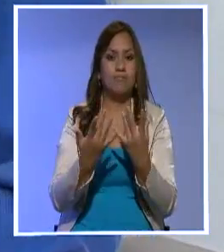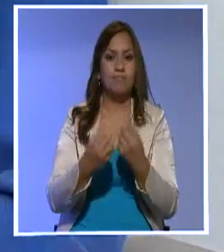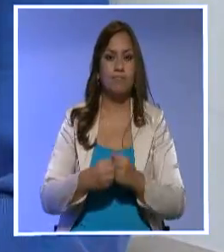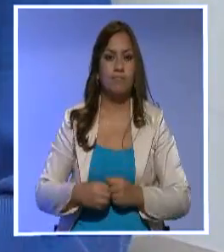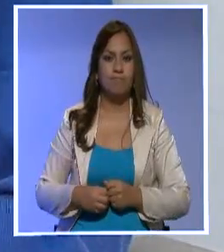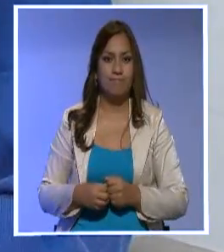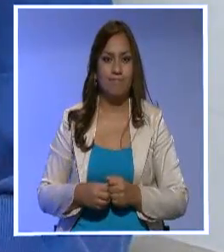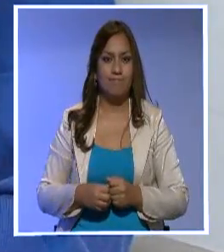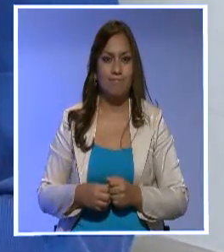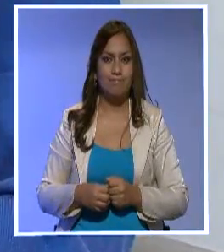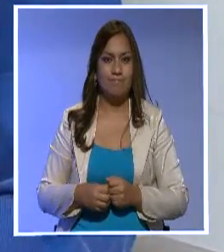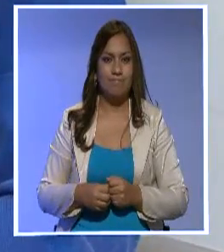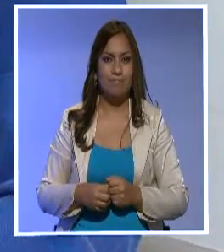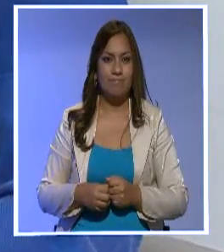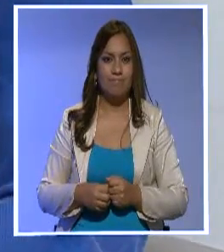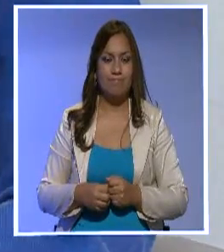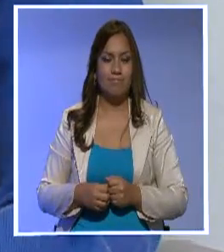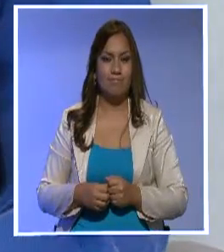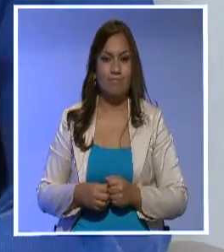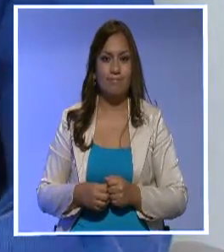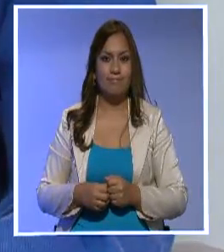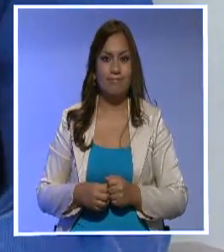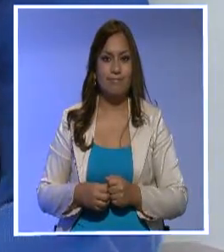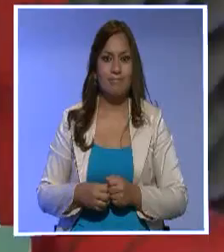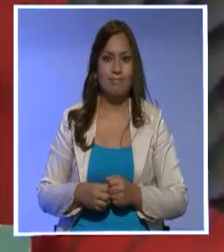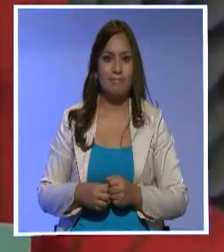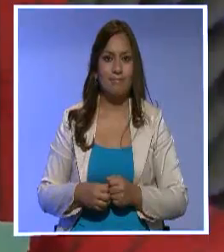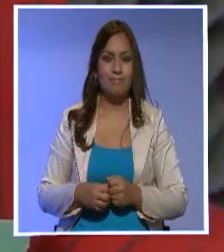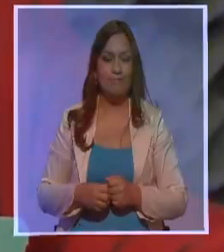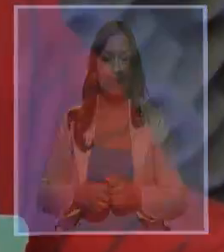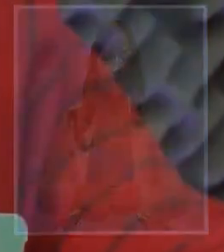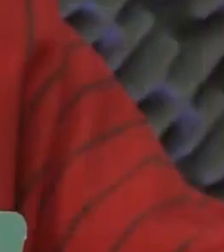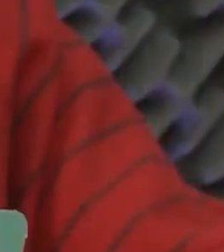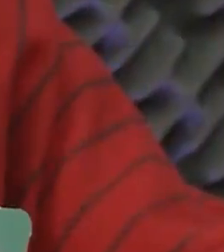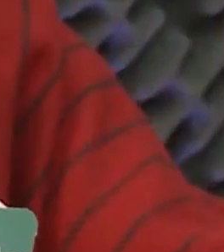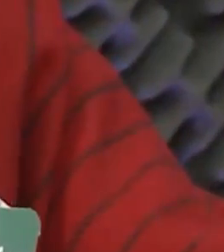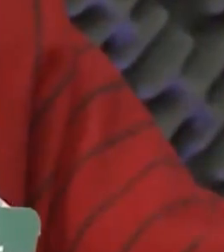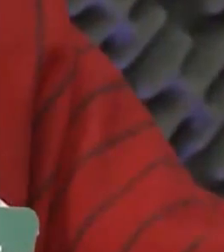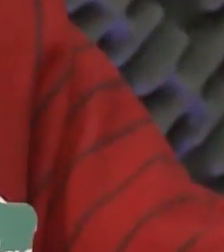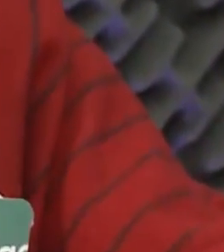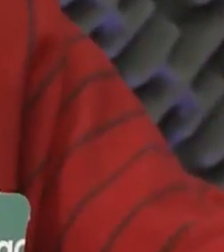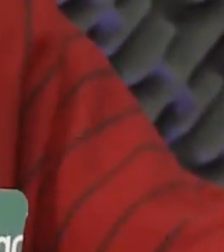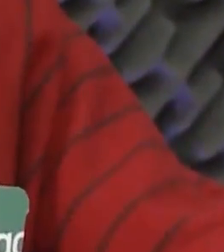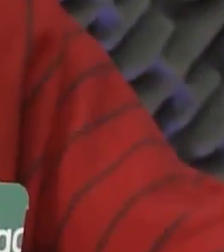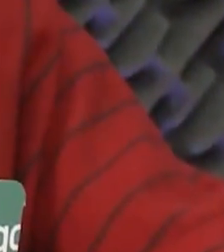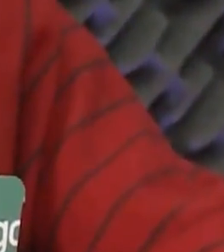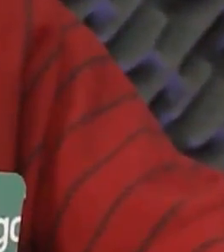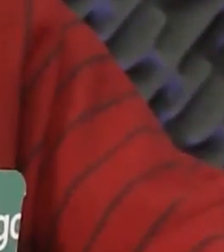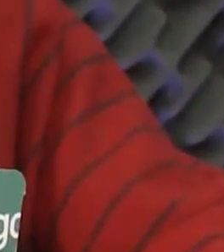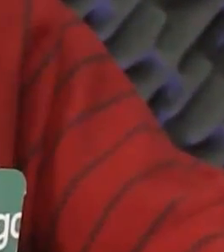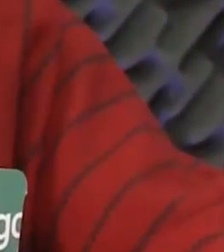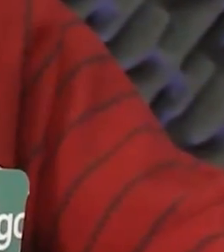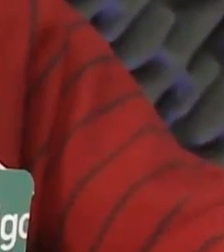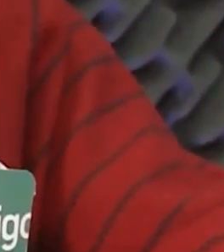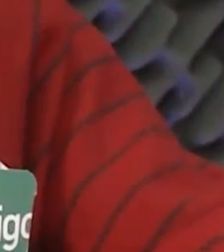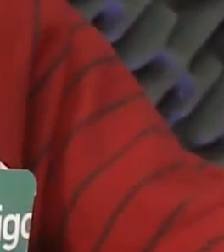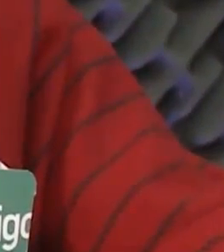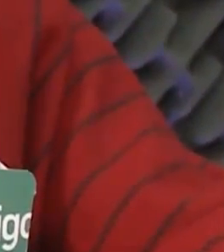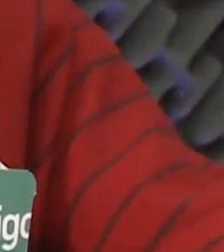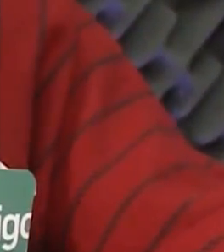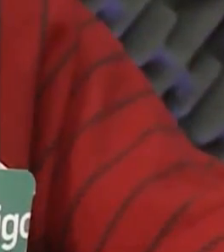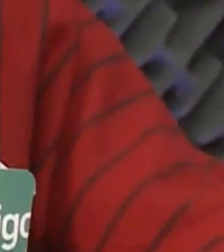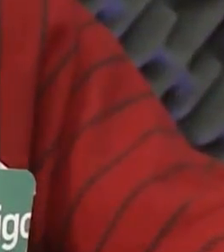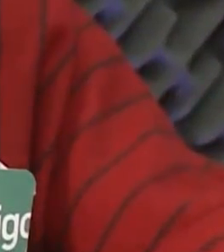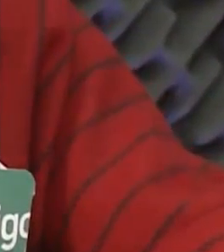y está dinámica en niño con chicas nakai totalmente que contigo de ley arriman a la radio uas y comenta mica está